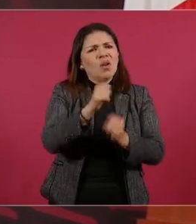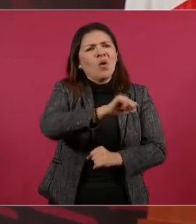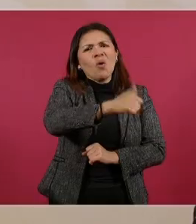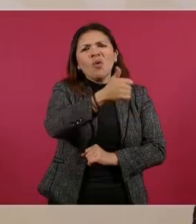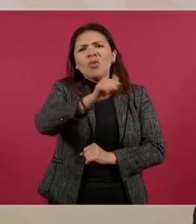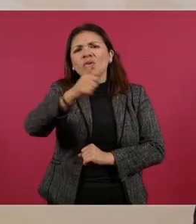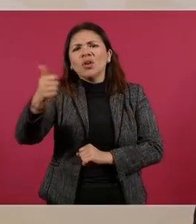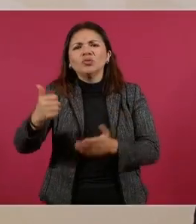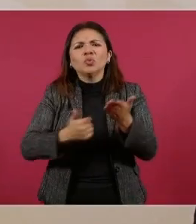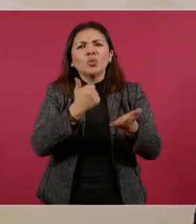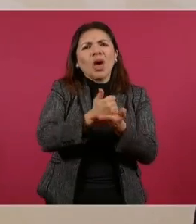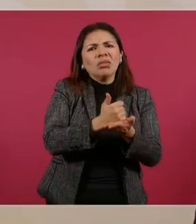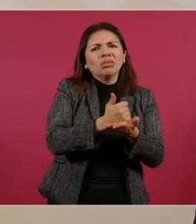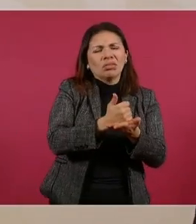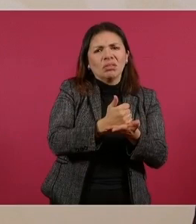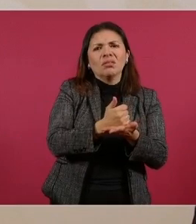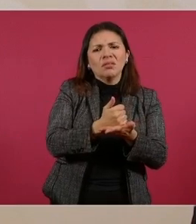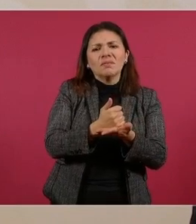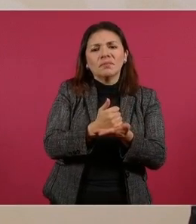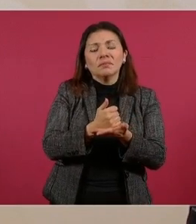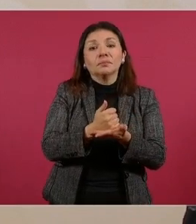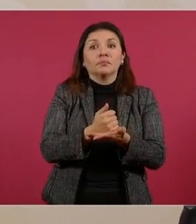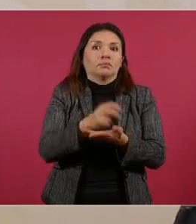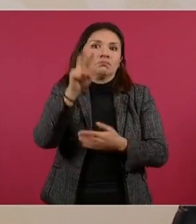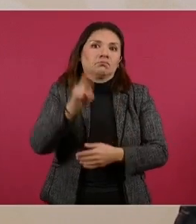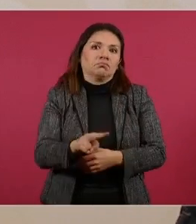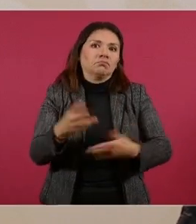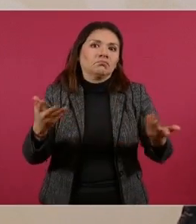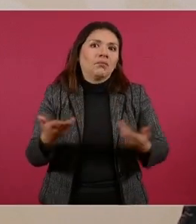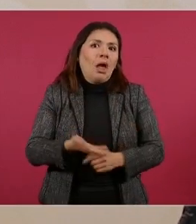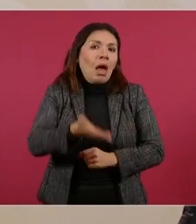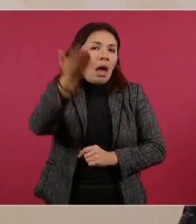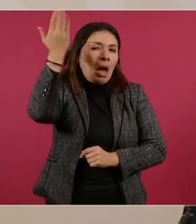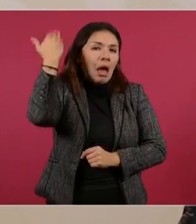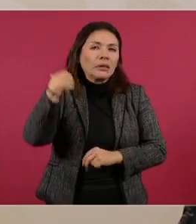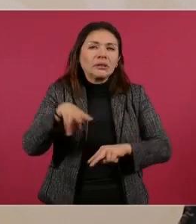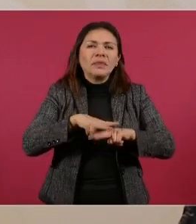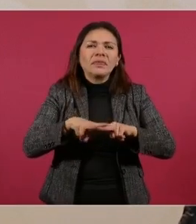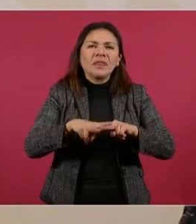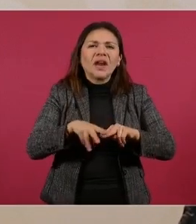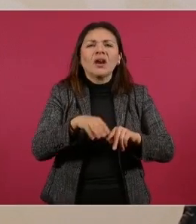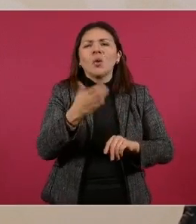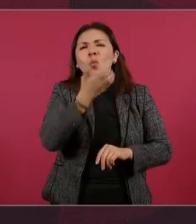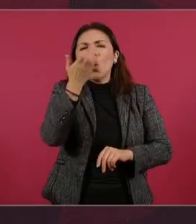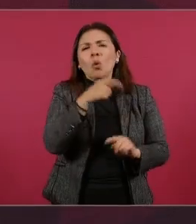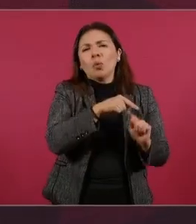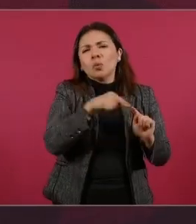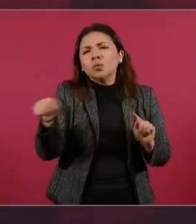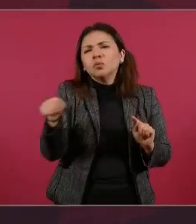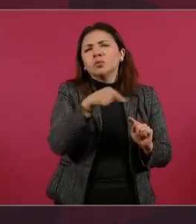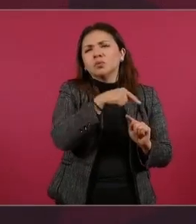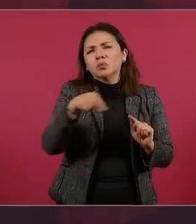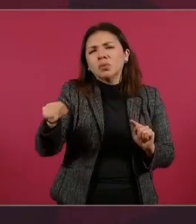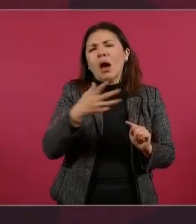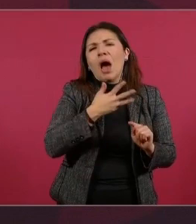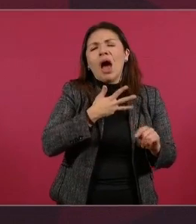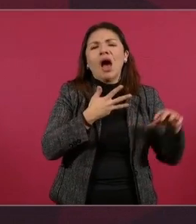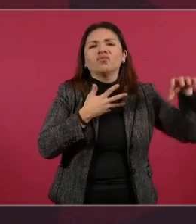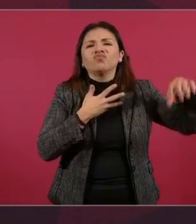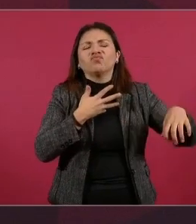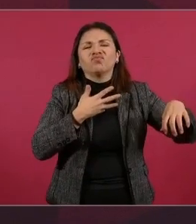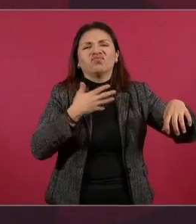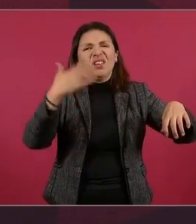ciudades Pues antes pasaba el tren la estación estaba en